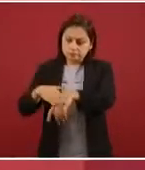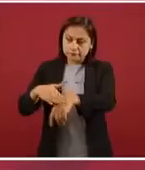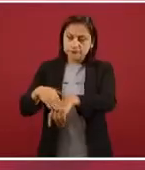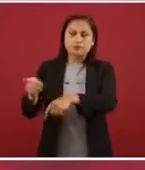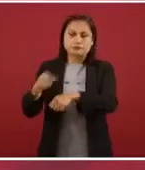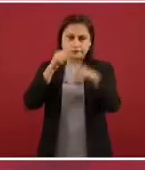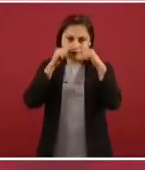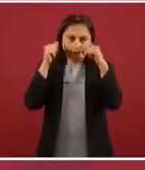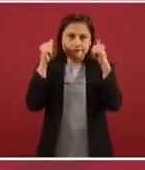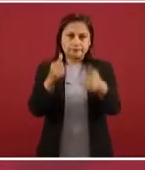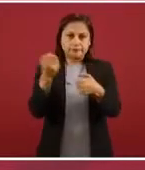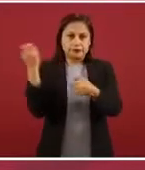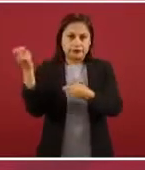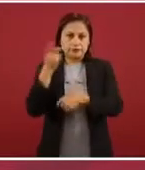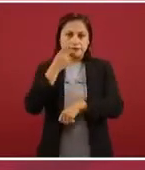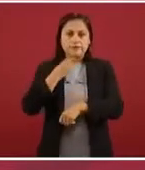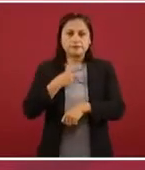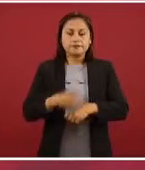También